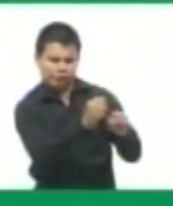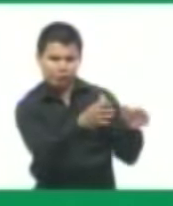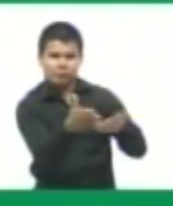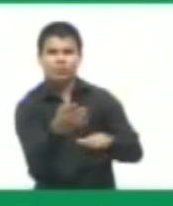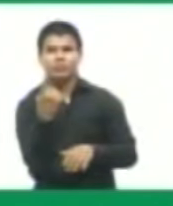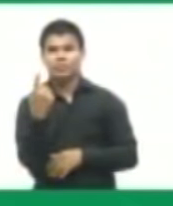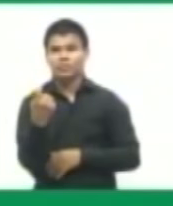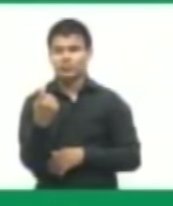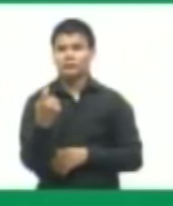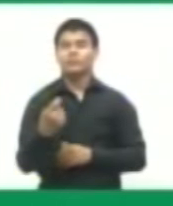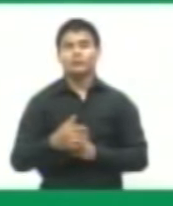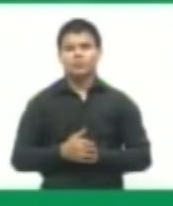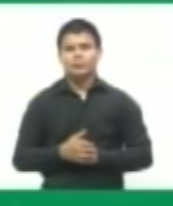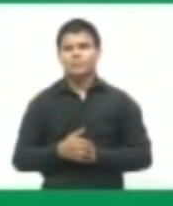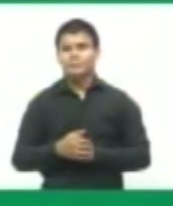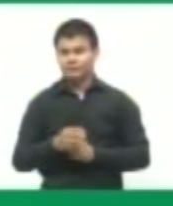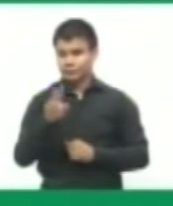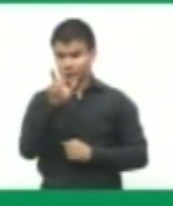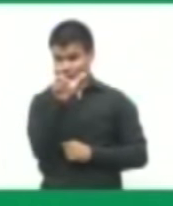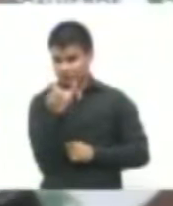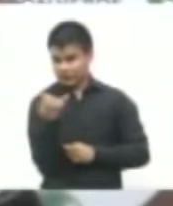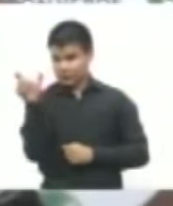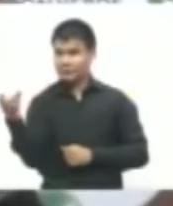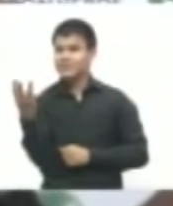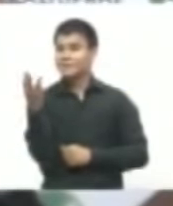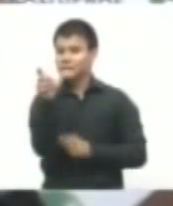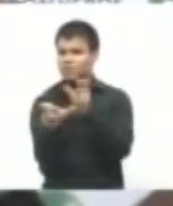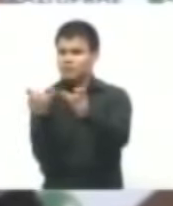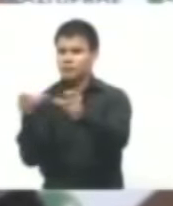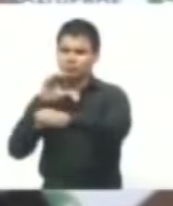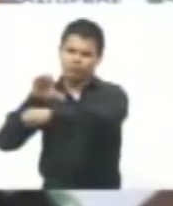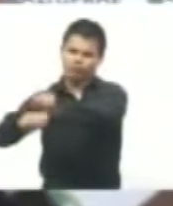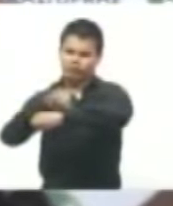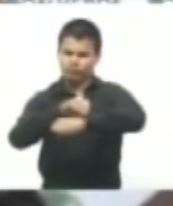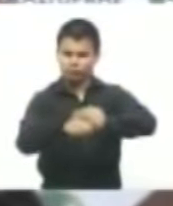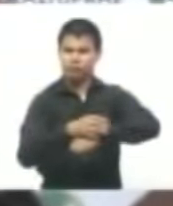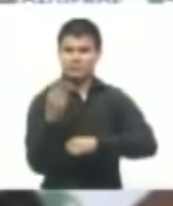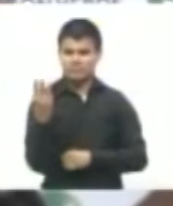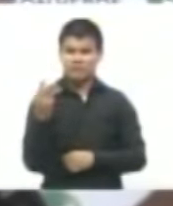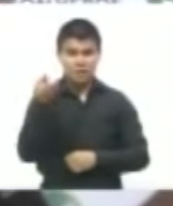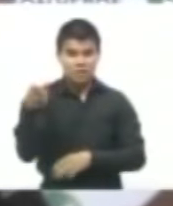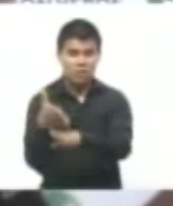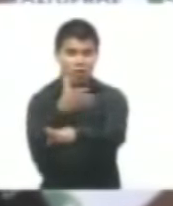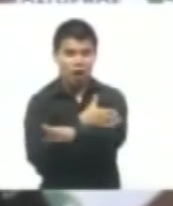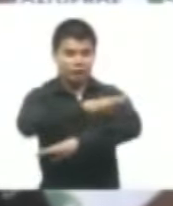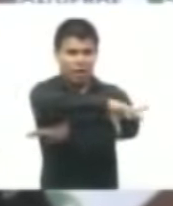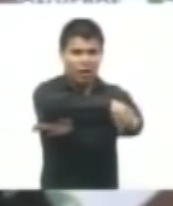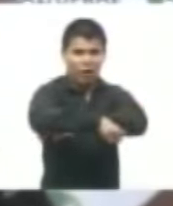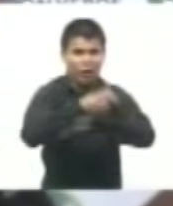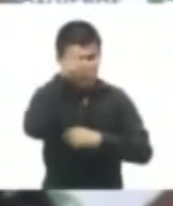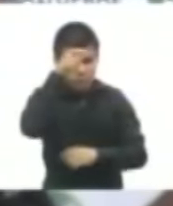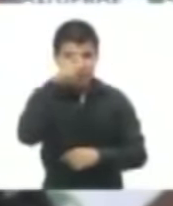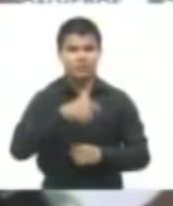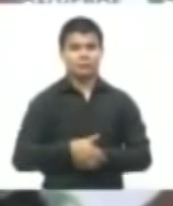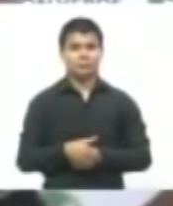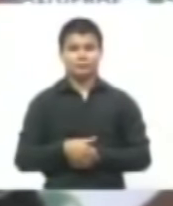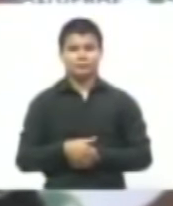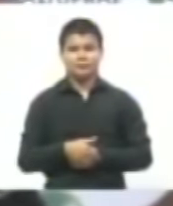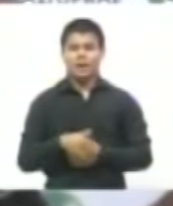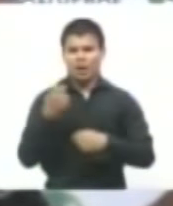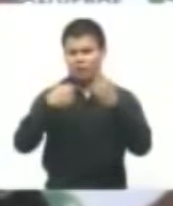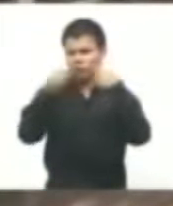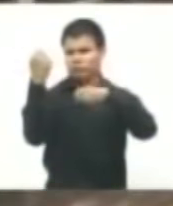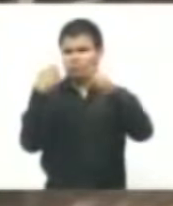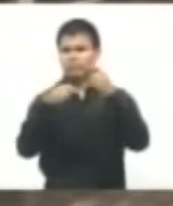la policía capturó a 3 personas que tenían en su poder las reses. Se captura en flagrancia a 3 personas quienes estarían dedicadas a la comercialización de